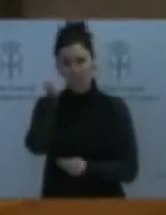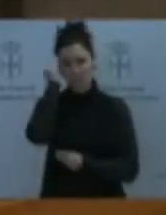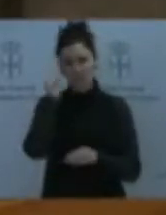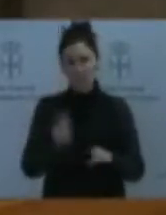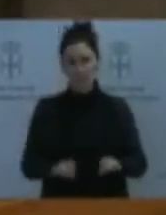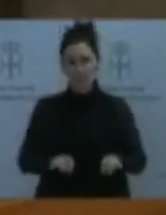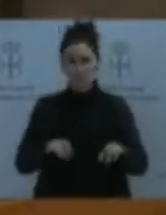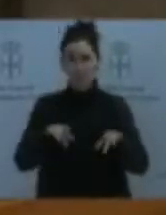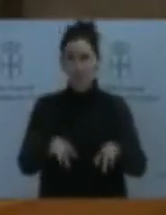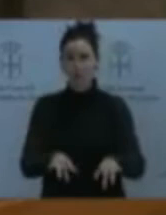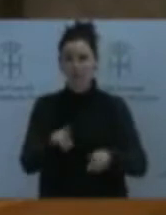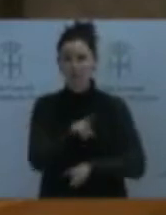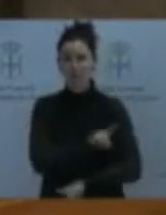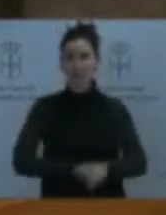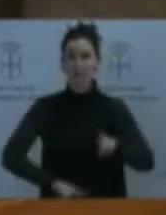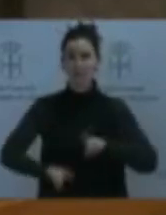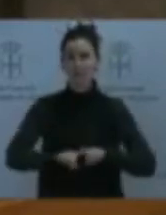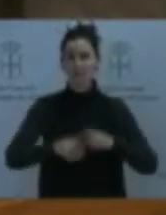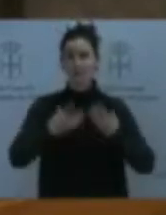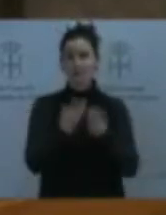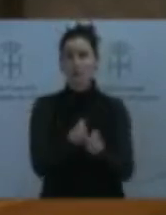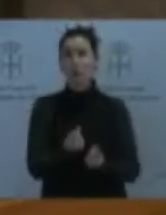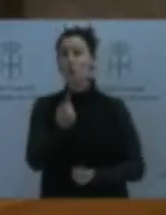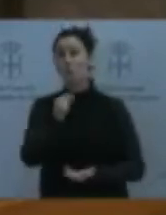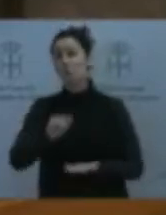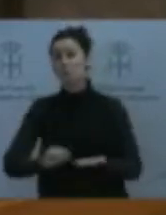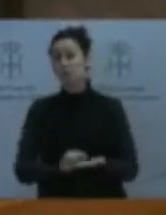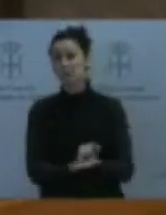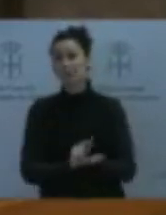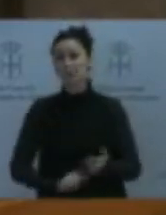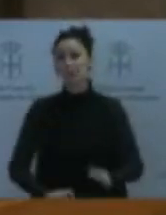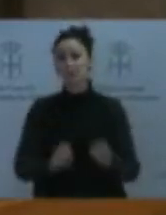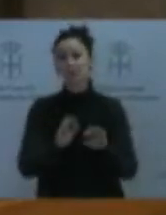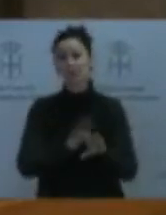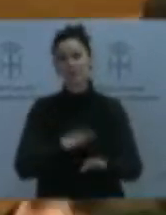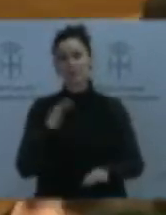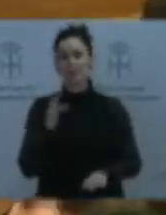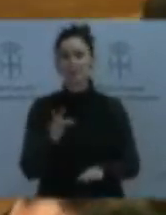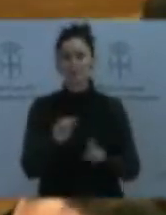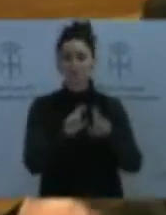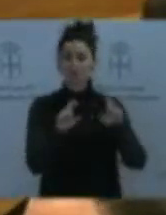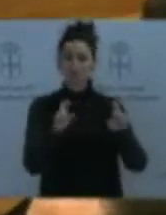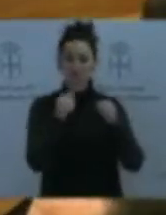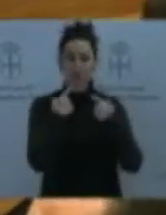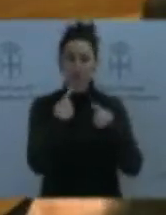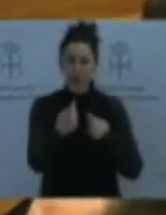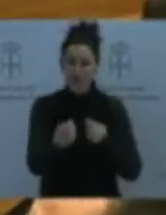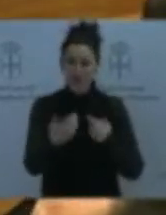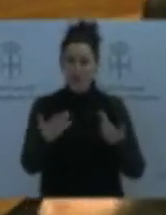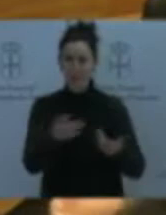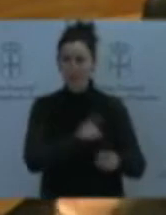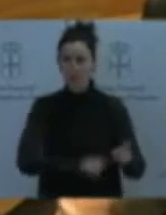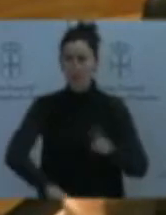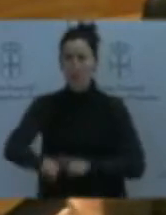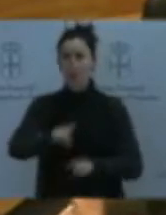que se resuelva para bien de la empresa. Pero el problema que tiene la empresa, por las razones que sean,